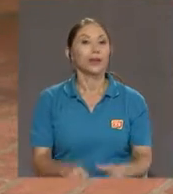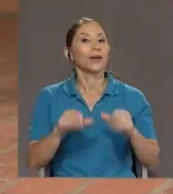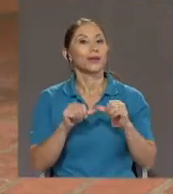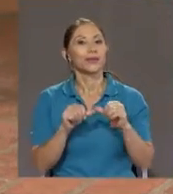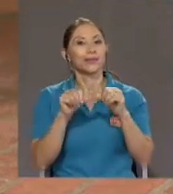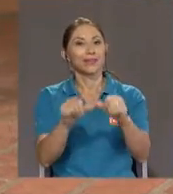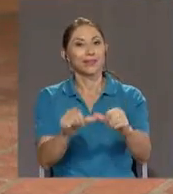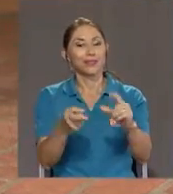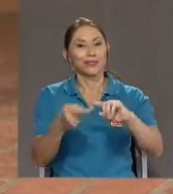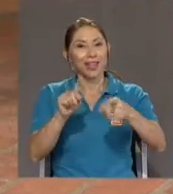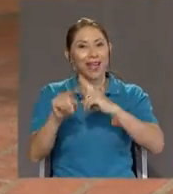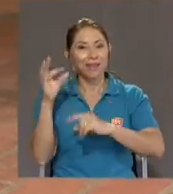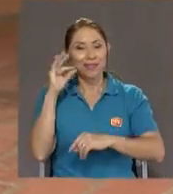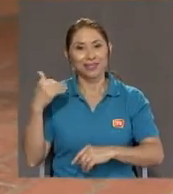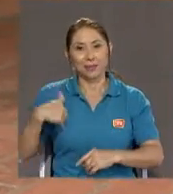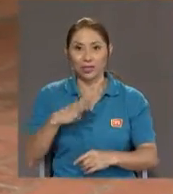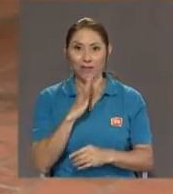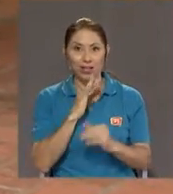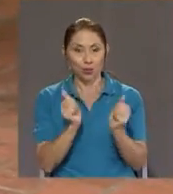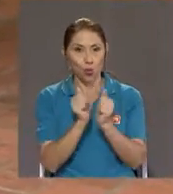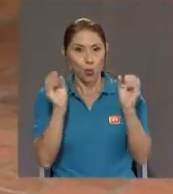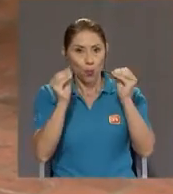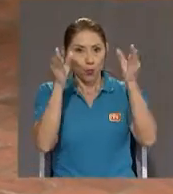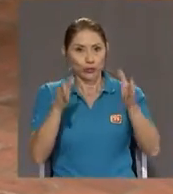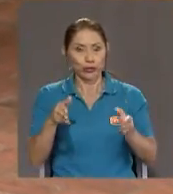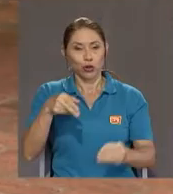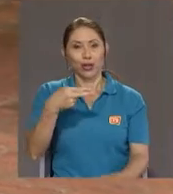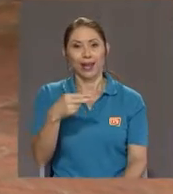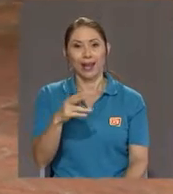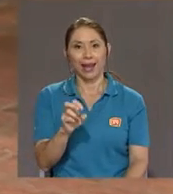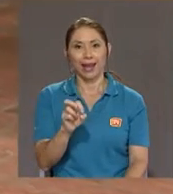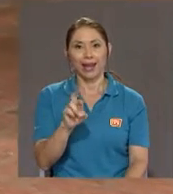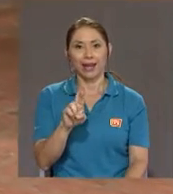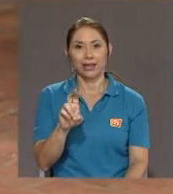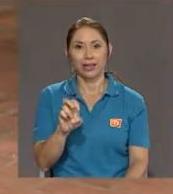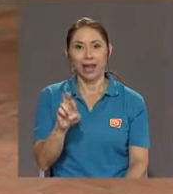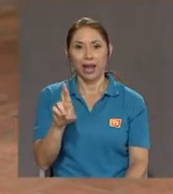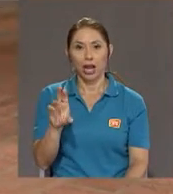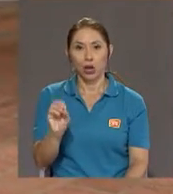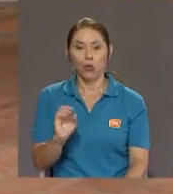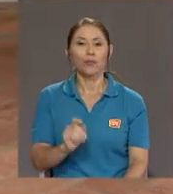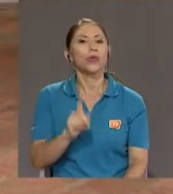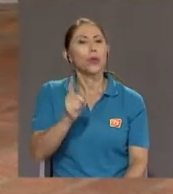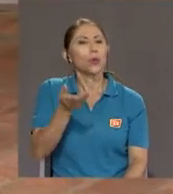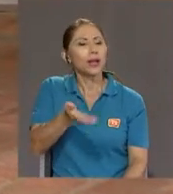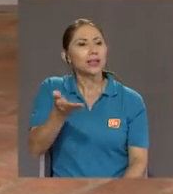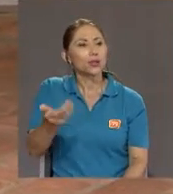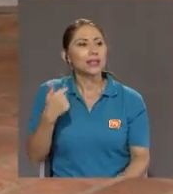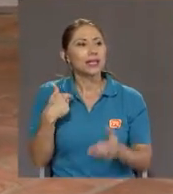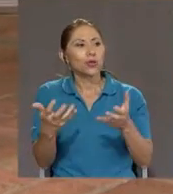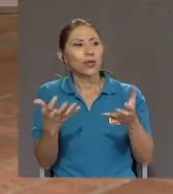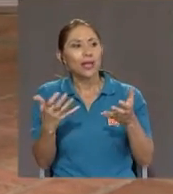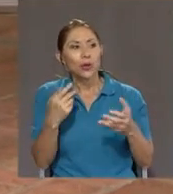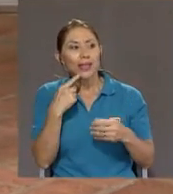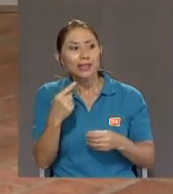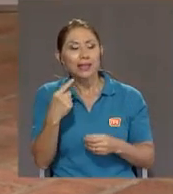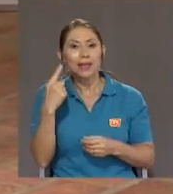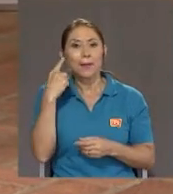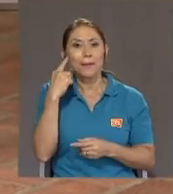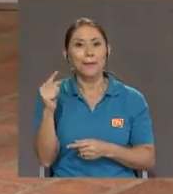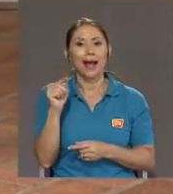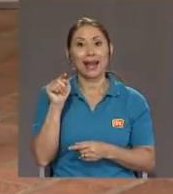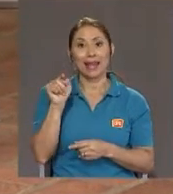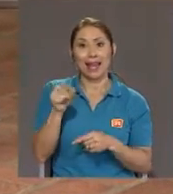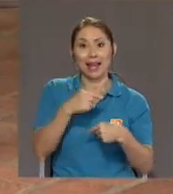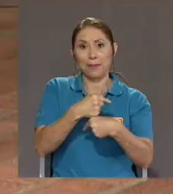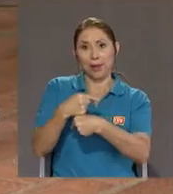Continuamos, amigas y amigos, conversando con el profesor Herrero. Una de las cosas que yo quiero decir, para que él me